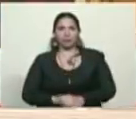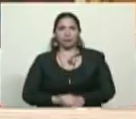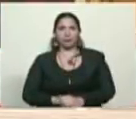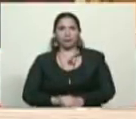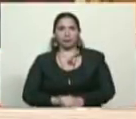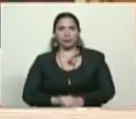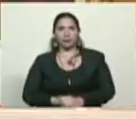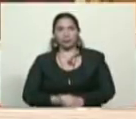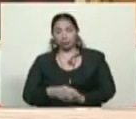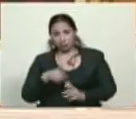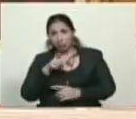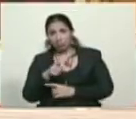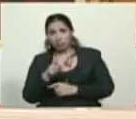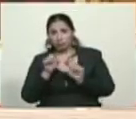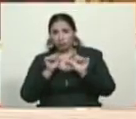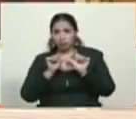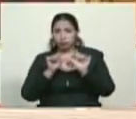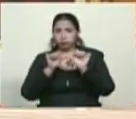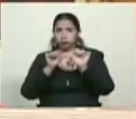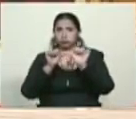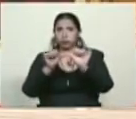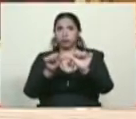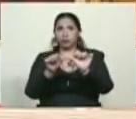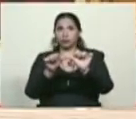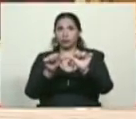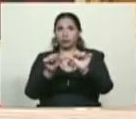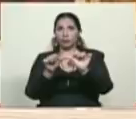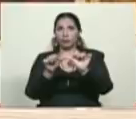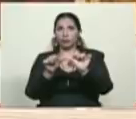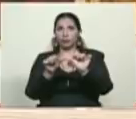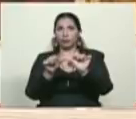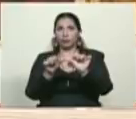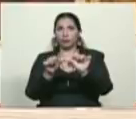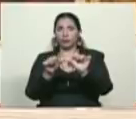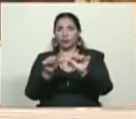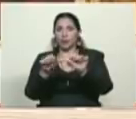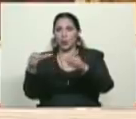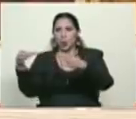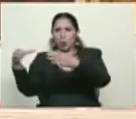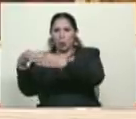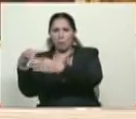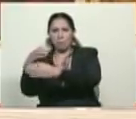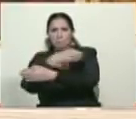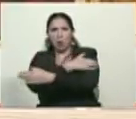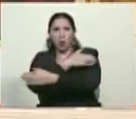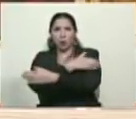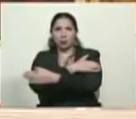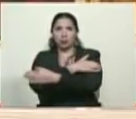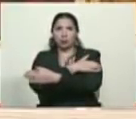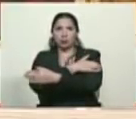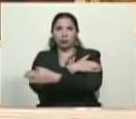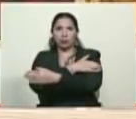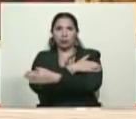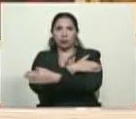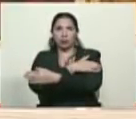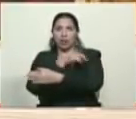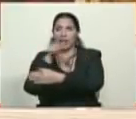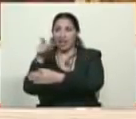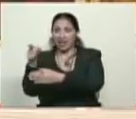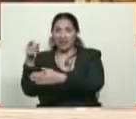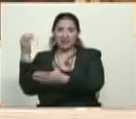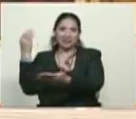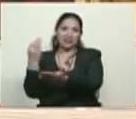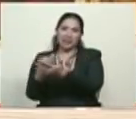Y así se mantuvieron. Así que la oposición venezolana, dependiente